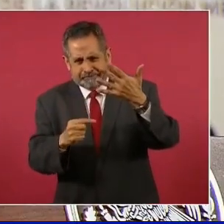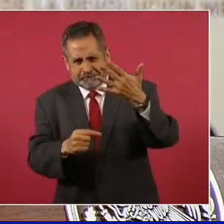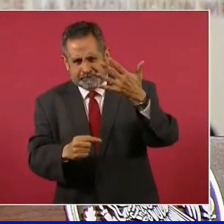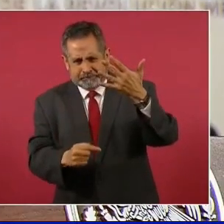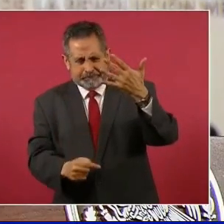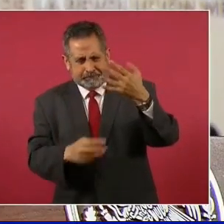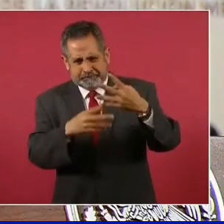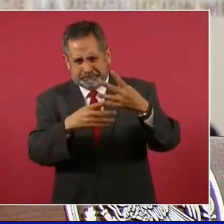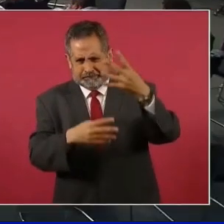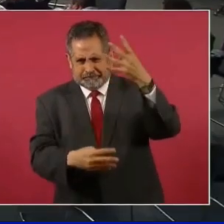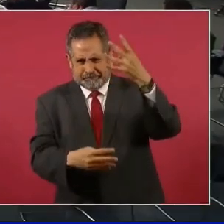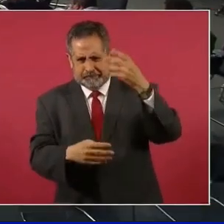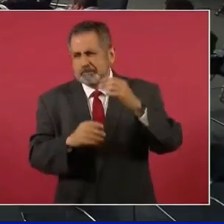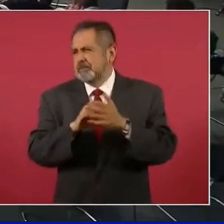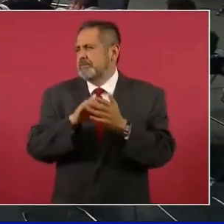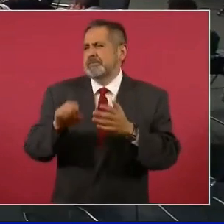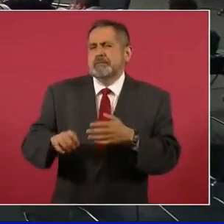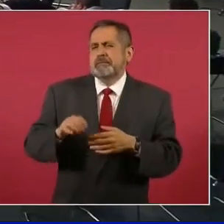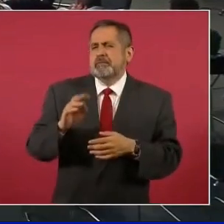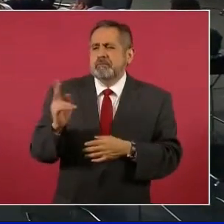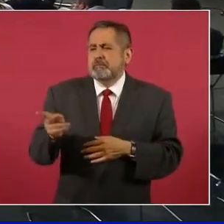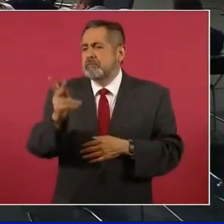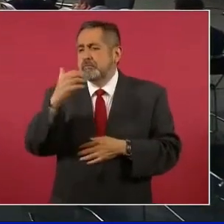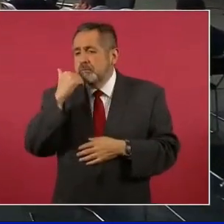se permitiera la venta de armas